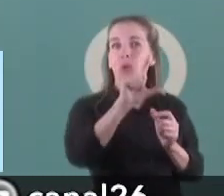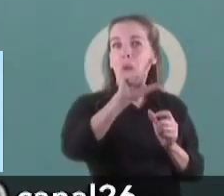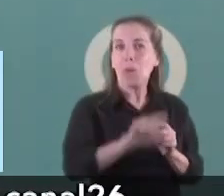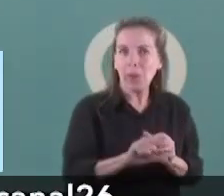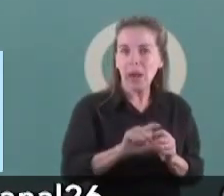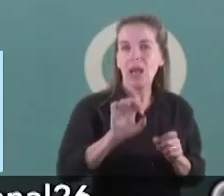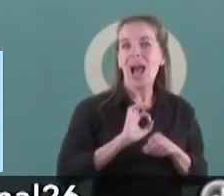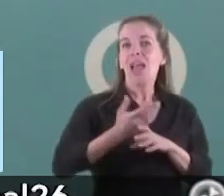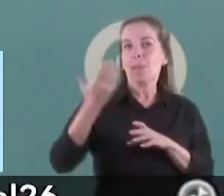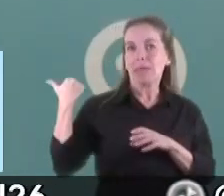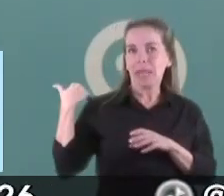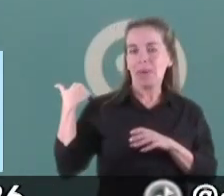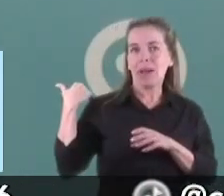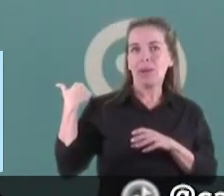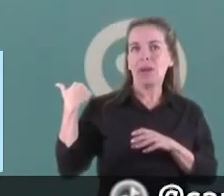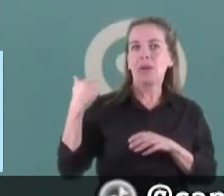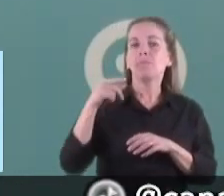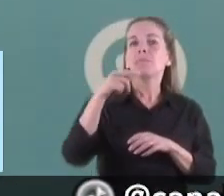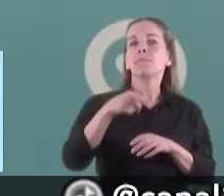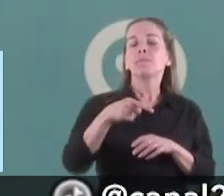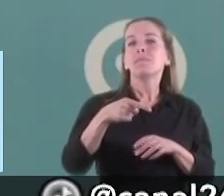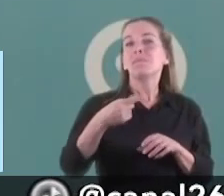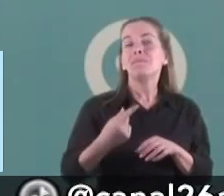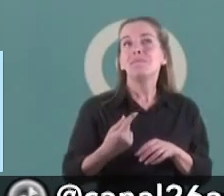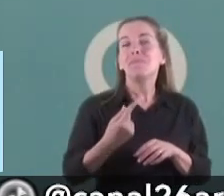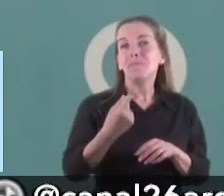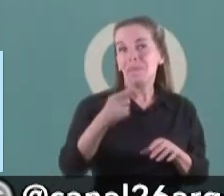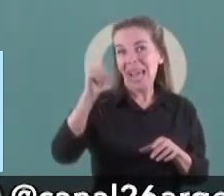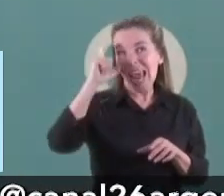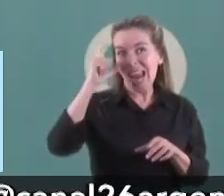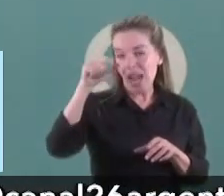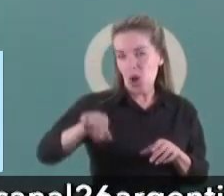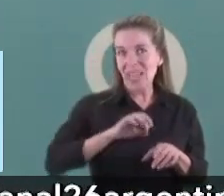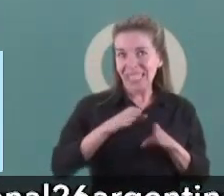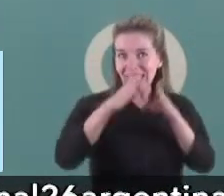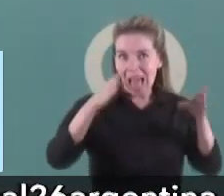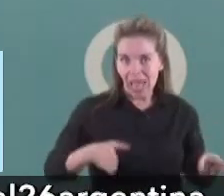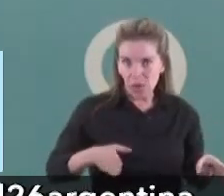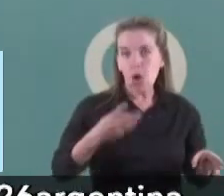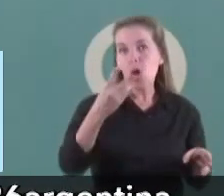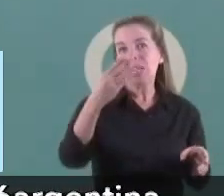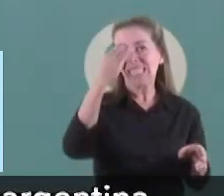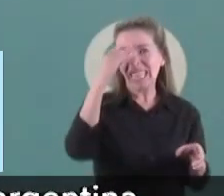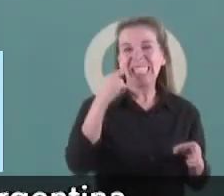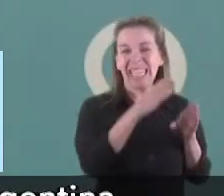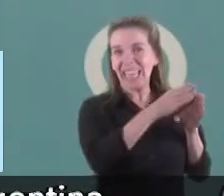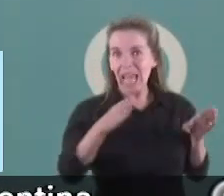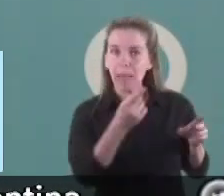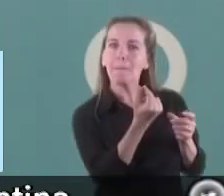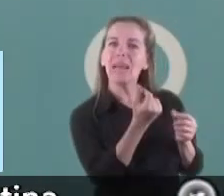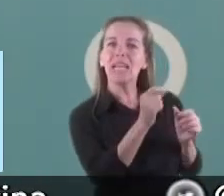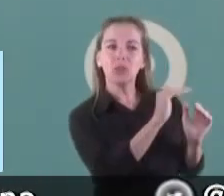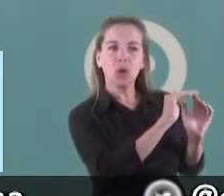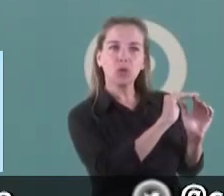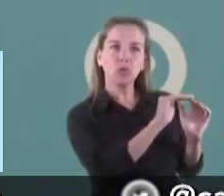claramente los precios los primeros 15 días de enero de este año se movieron más o menos al mismo ritmo que